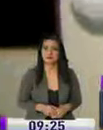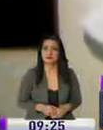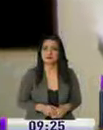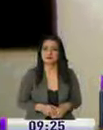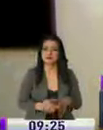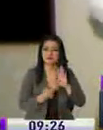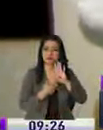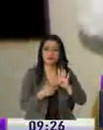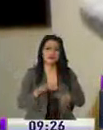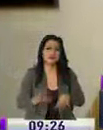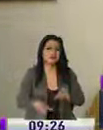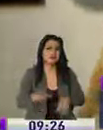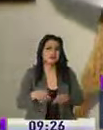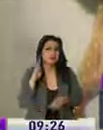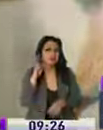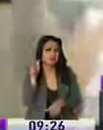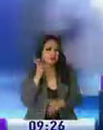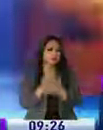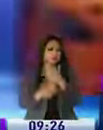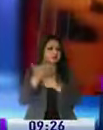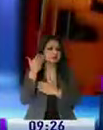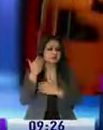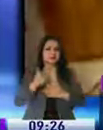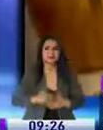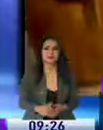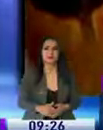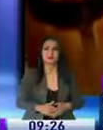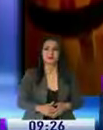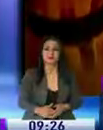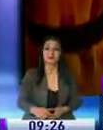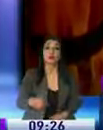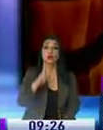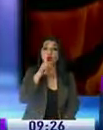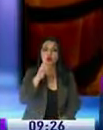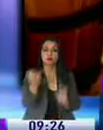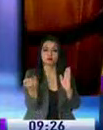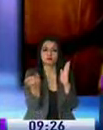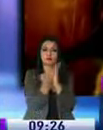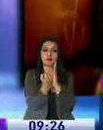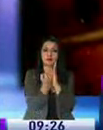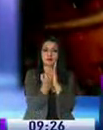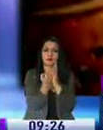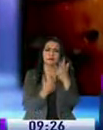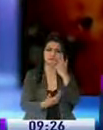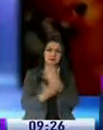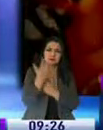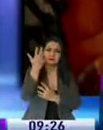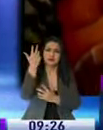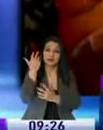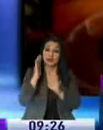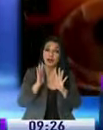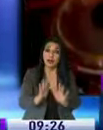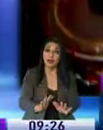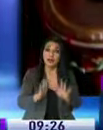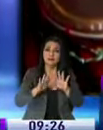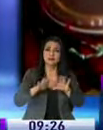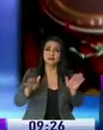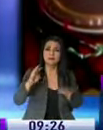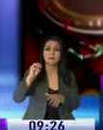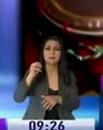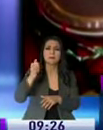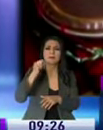mostrando el sonido de nuestras raíces. Una sola raíz enterrada es la que forma la